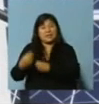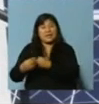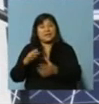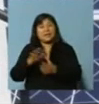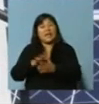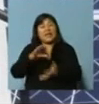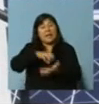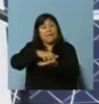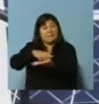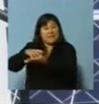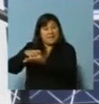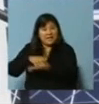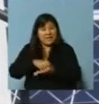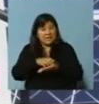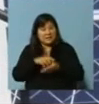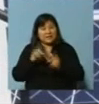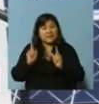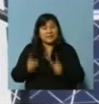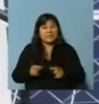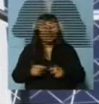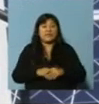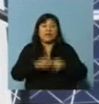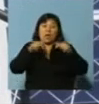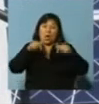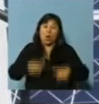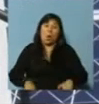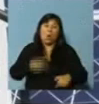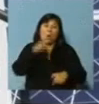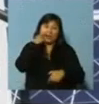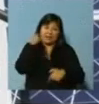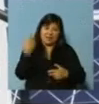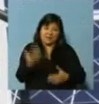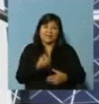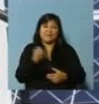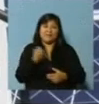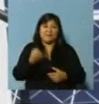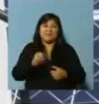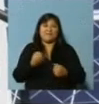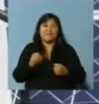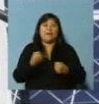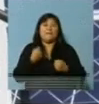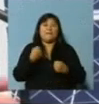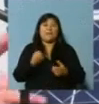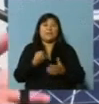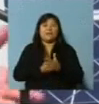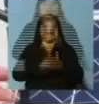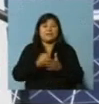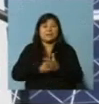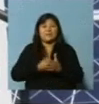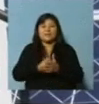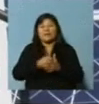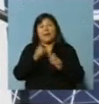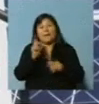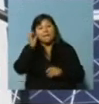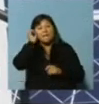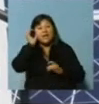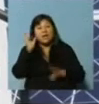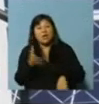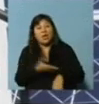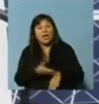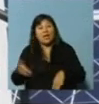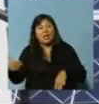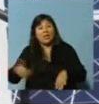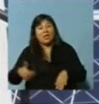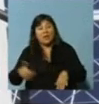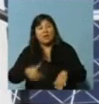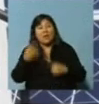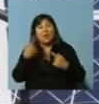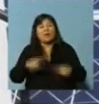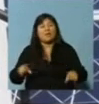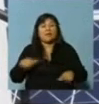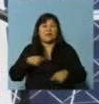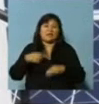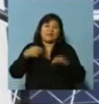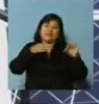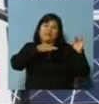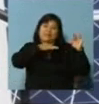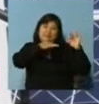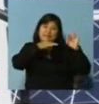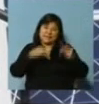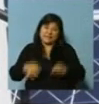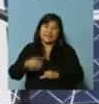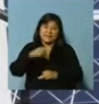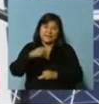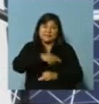de empresas. Bueno, hoy una jornada bastante intensa, pedir disculpas por la demora, pero venimos de